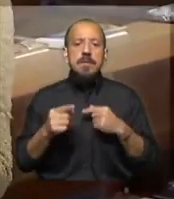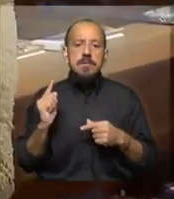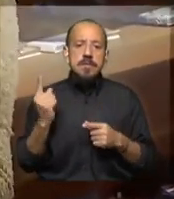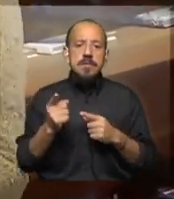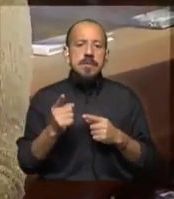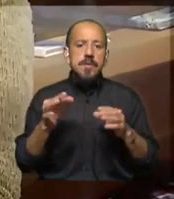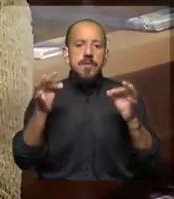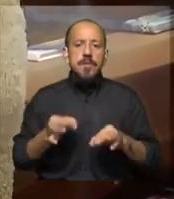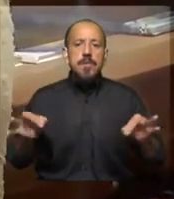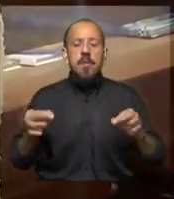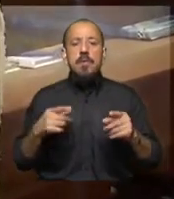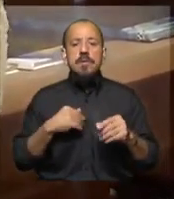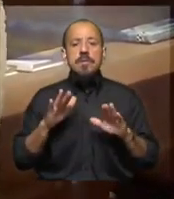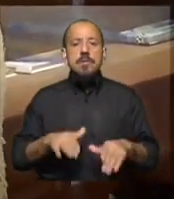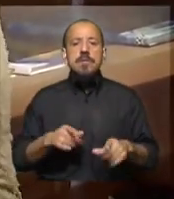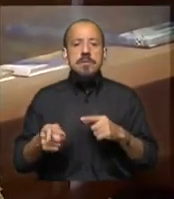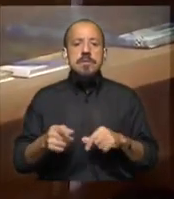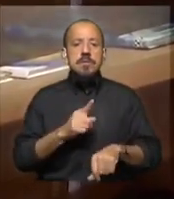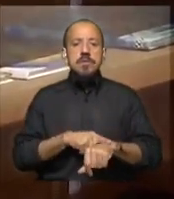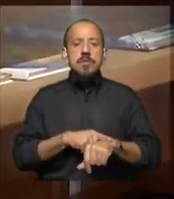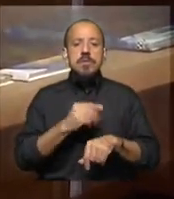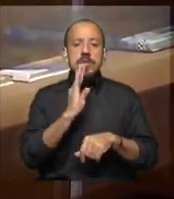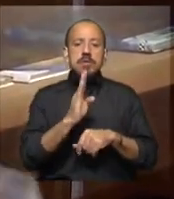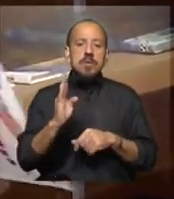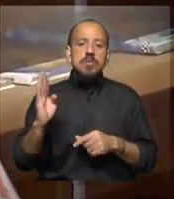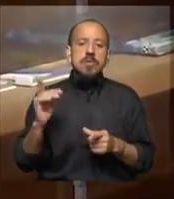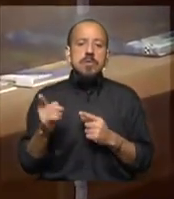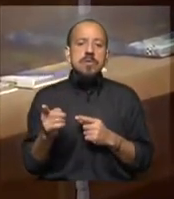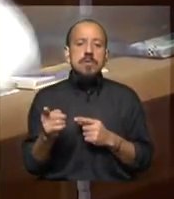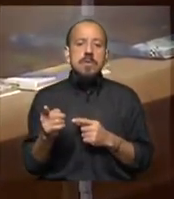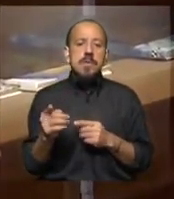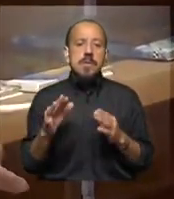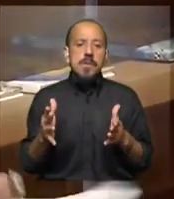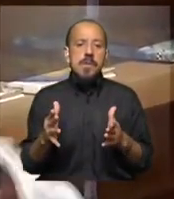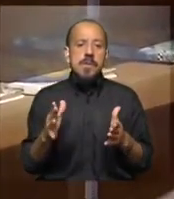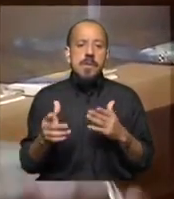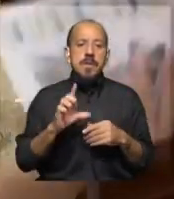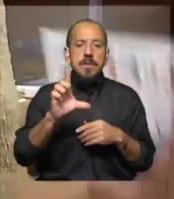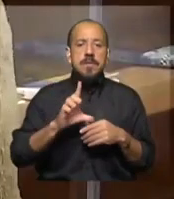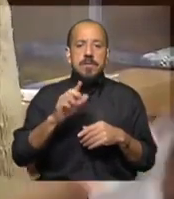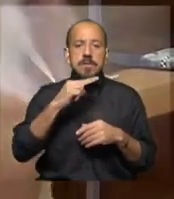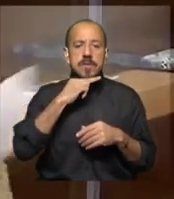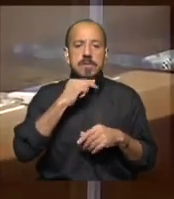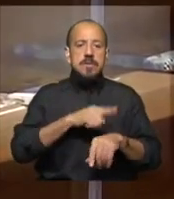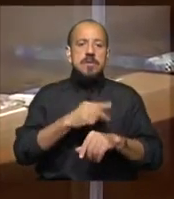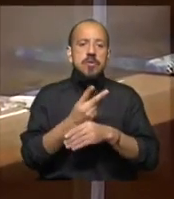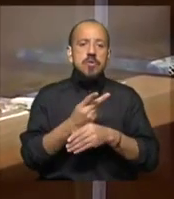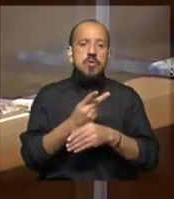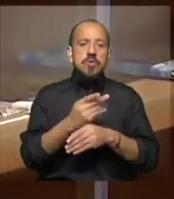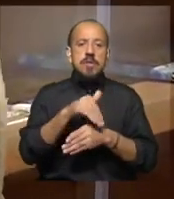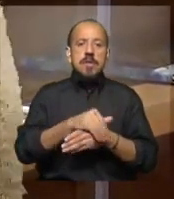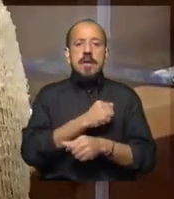acerca por la música y se queda Y pregunta los horarios de la biblioteca que de paso es de lunes a viernes de 14 a